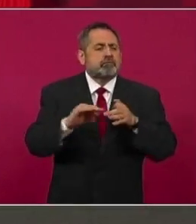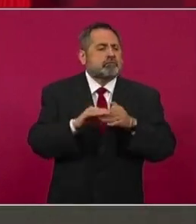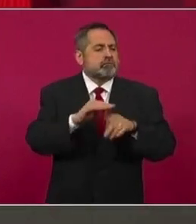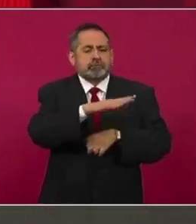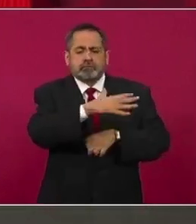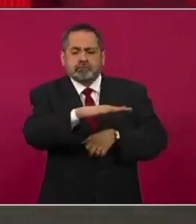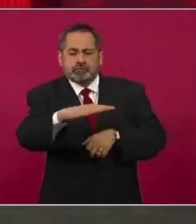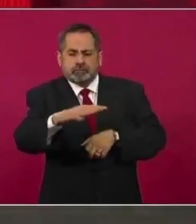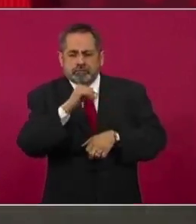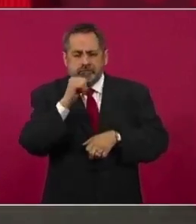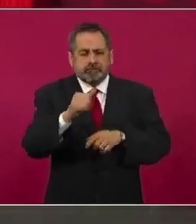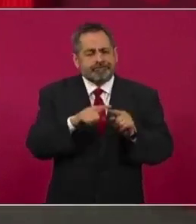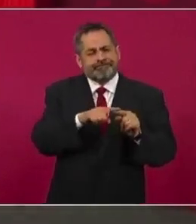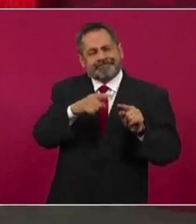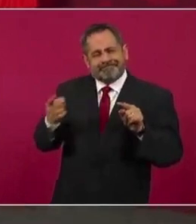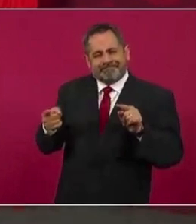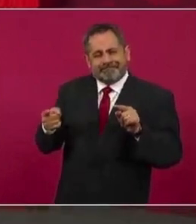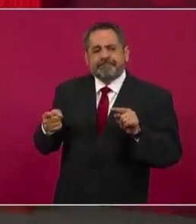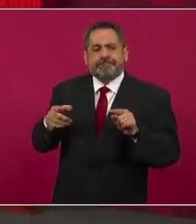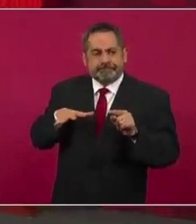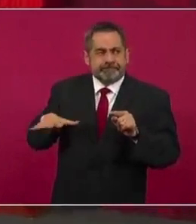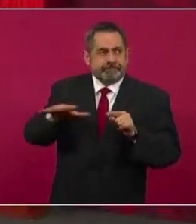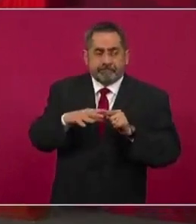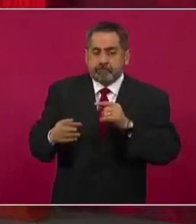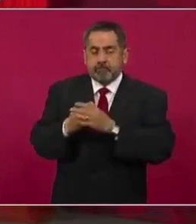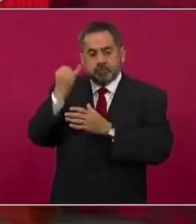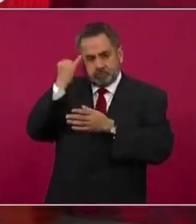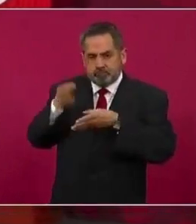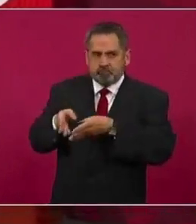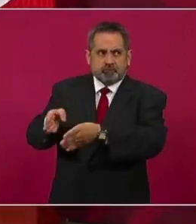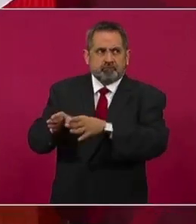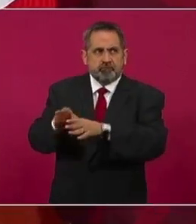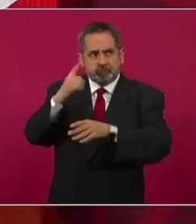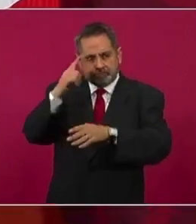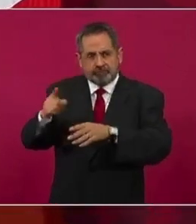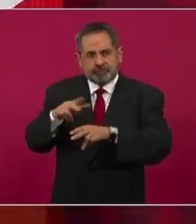en la parte de atrás, es un nuevo trazo y para eso